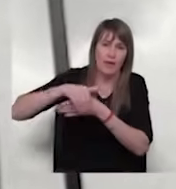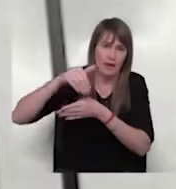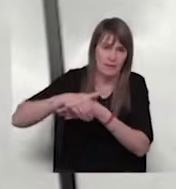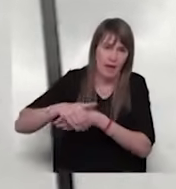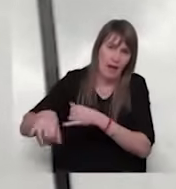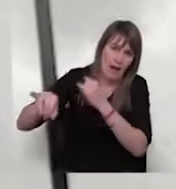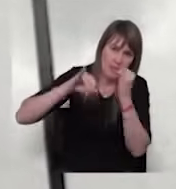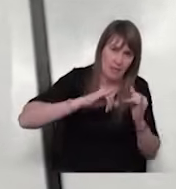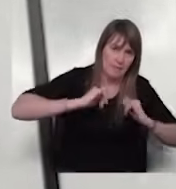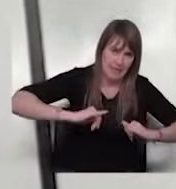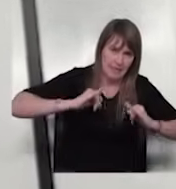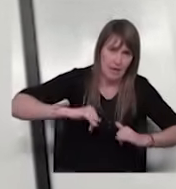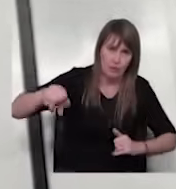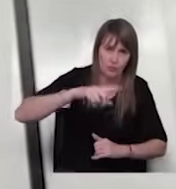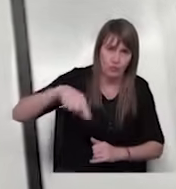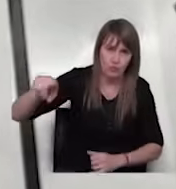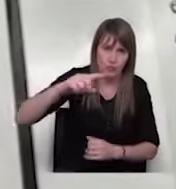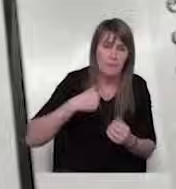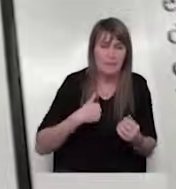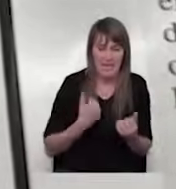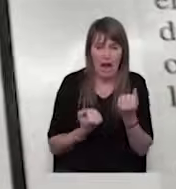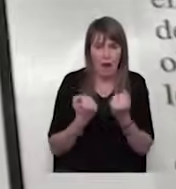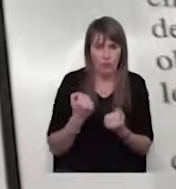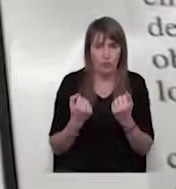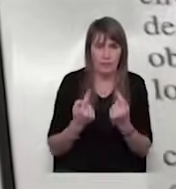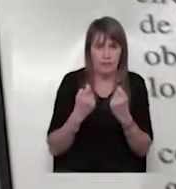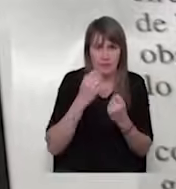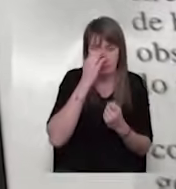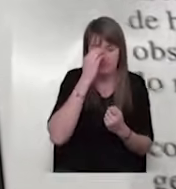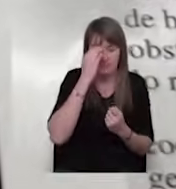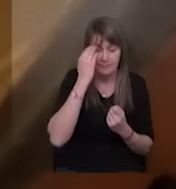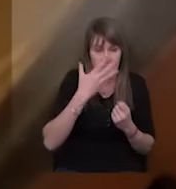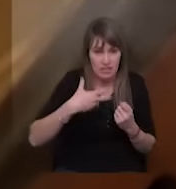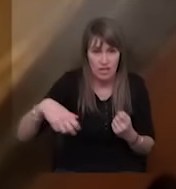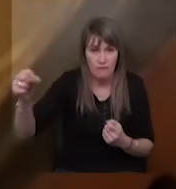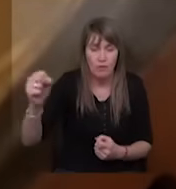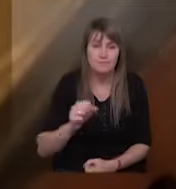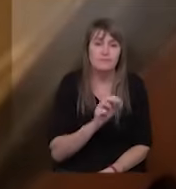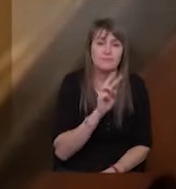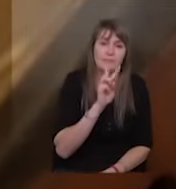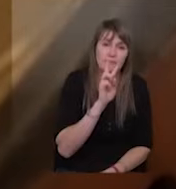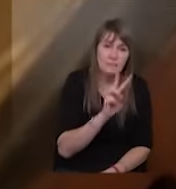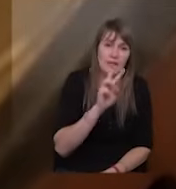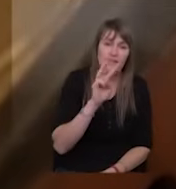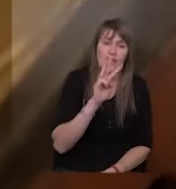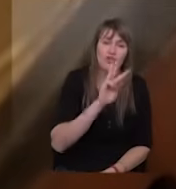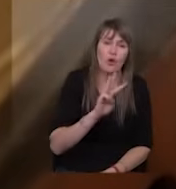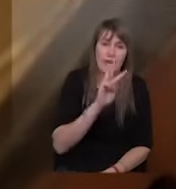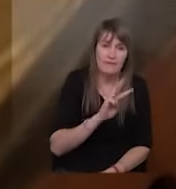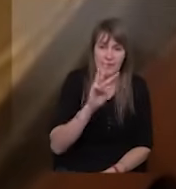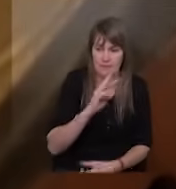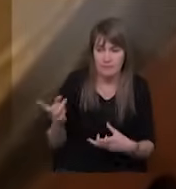cual había requerido la utilización de mi automóvil. Castañeto fue trasladado al BW, sentándose atrás junto con